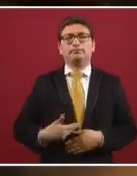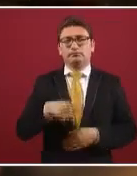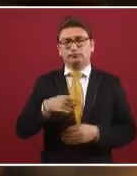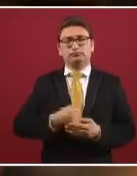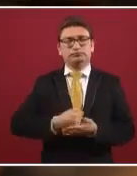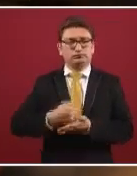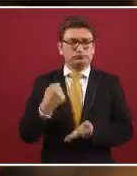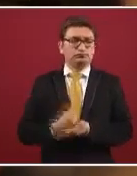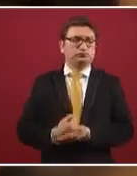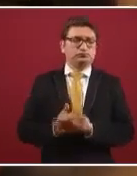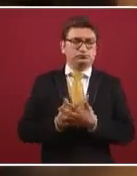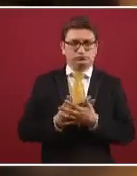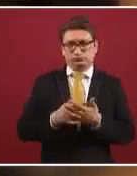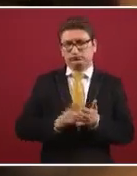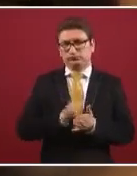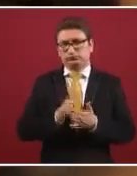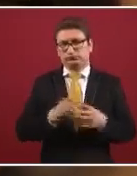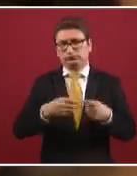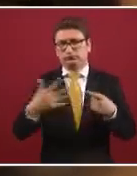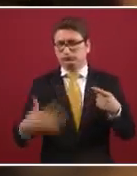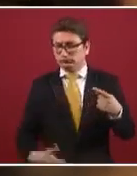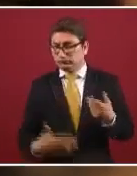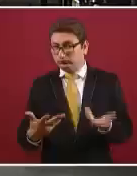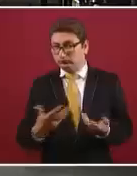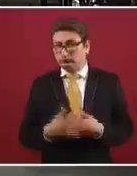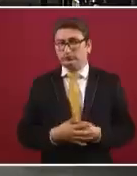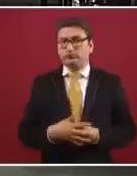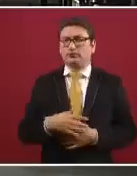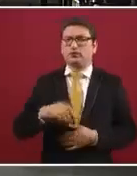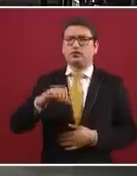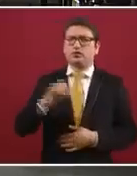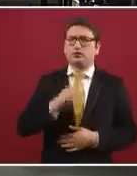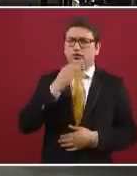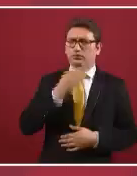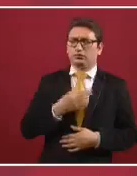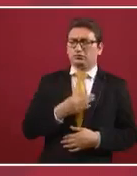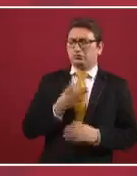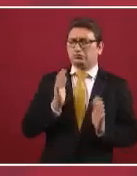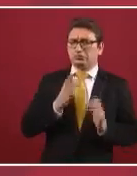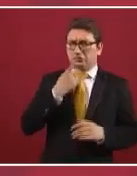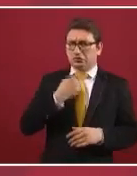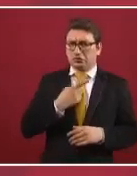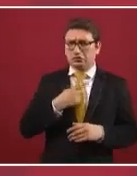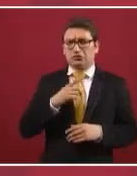aprueben estas leyes secundarias en la Cámara de Diputados? Bueno, a mí me informaron hoy en la mañana que ya lo habían